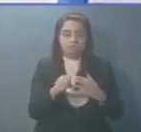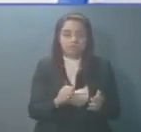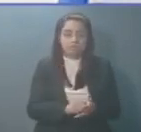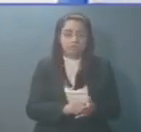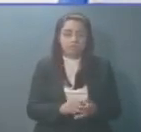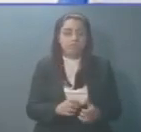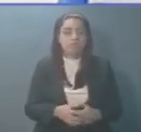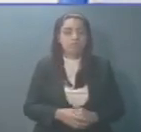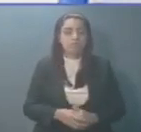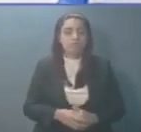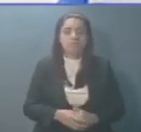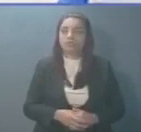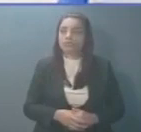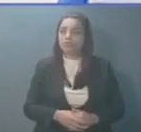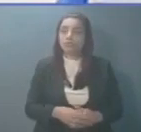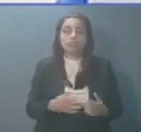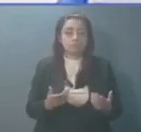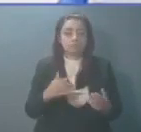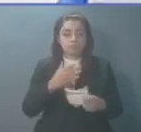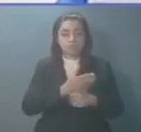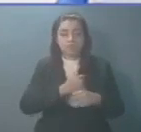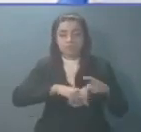Legislativa, y de lo cual Gana